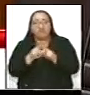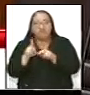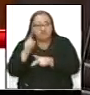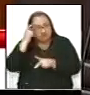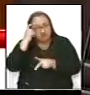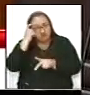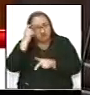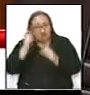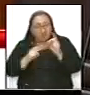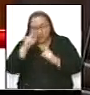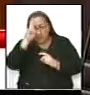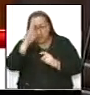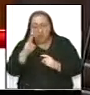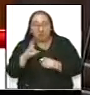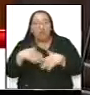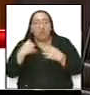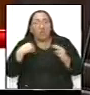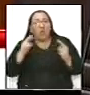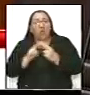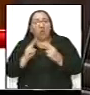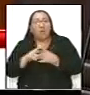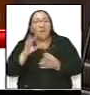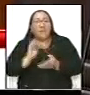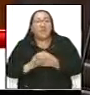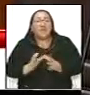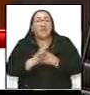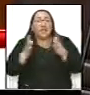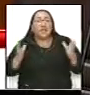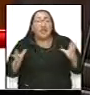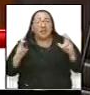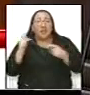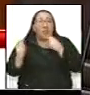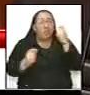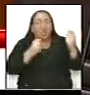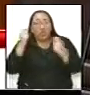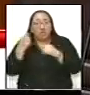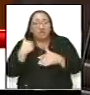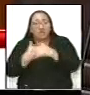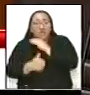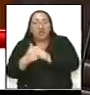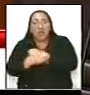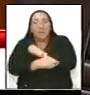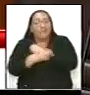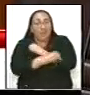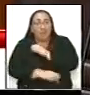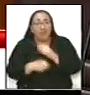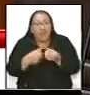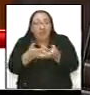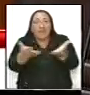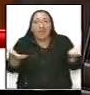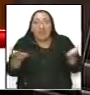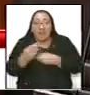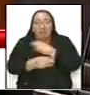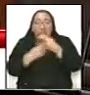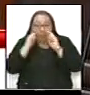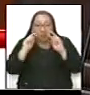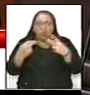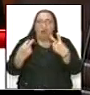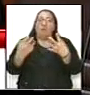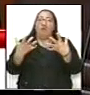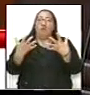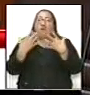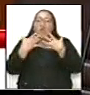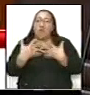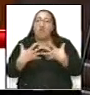como peruanos conocer la tremenda riqueza turística que tiene el país y ofrecerla al mundo también como un gran